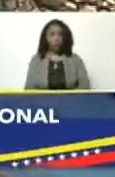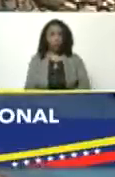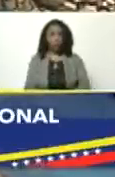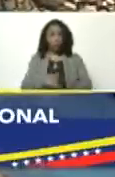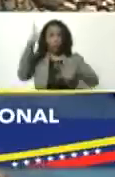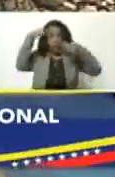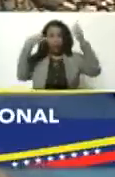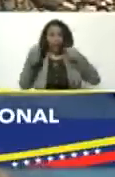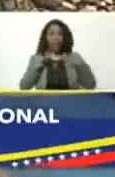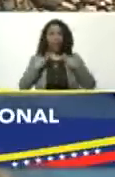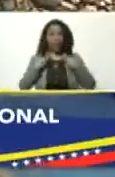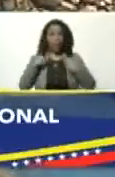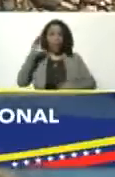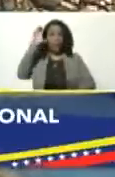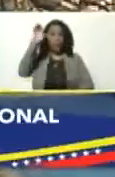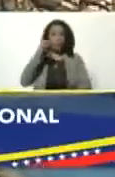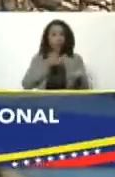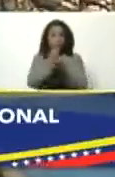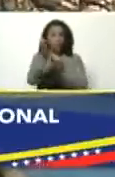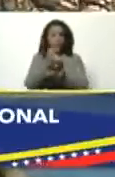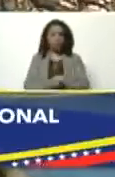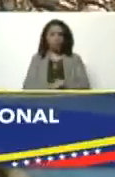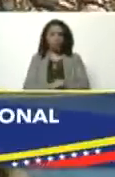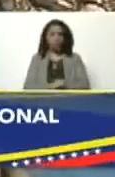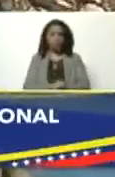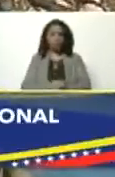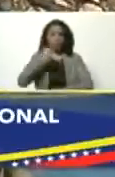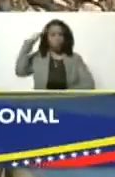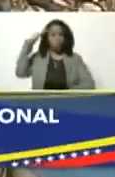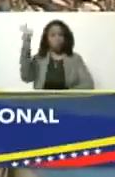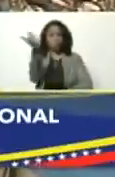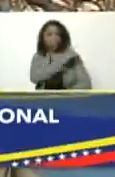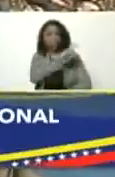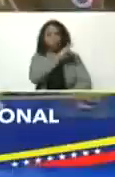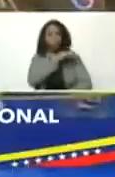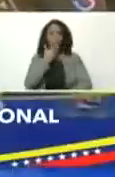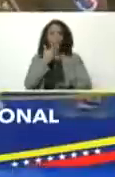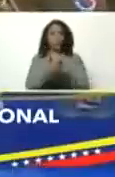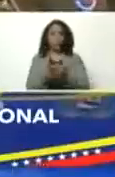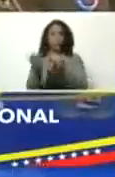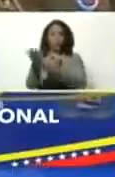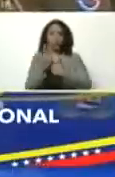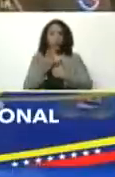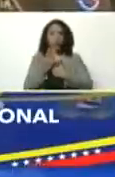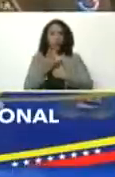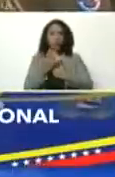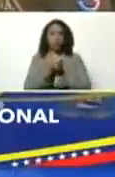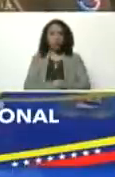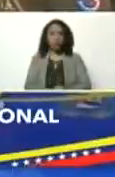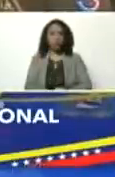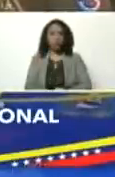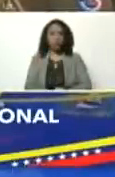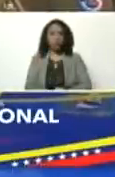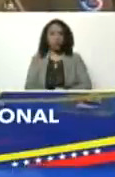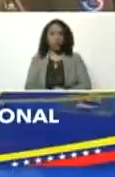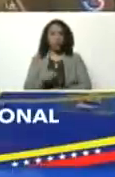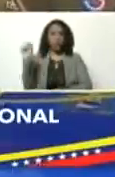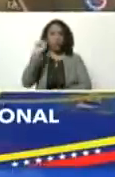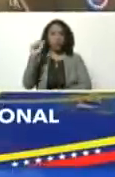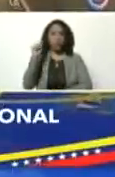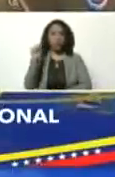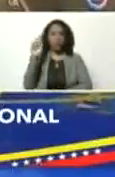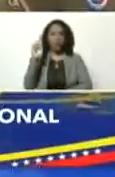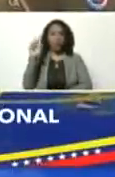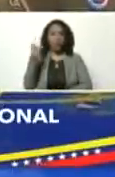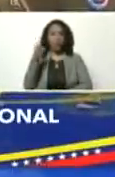¡Chávez vive! ¡La patria sigue! Comandante jefe, permiso para recibir la jerarquía de sargento supervisor de